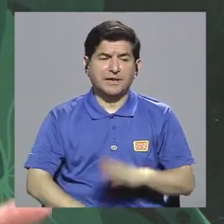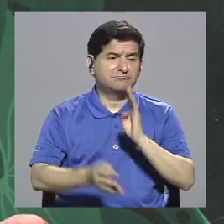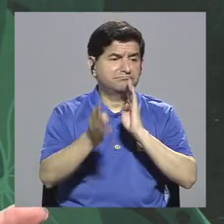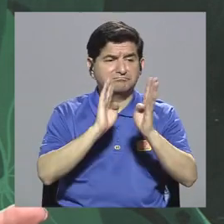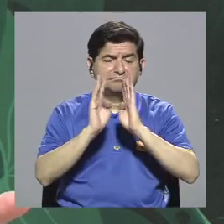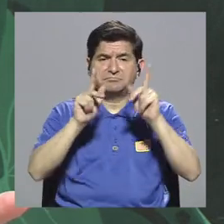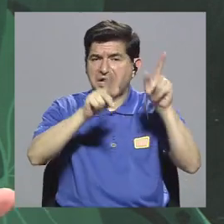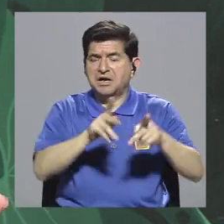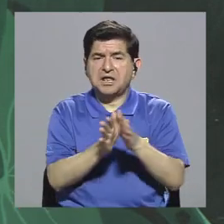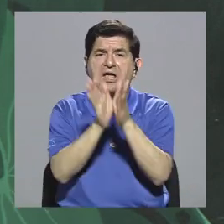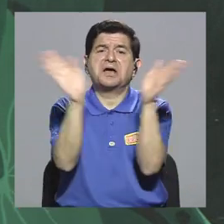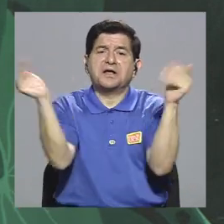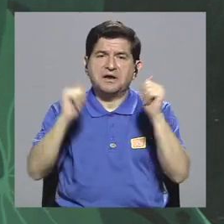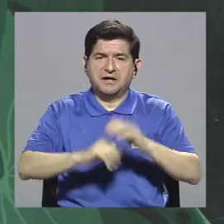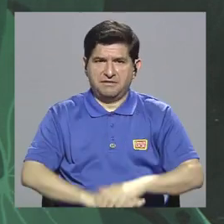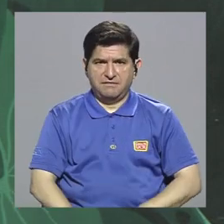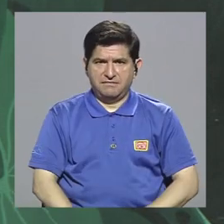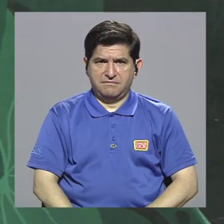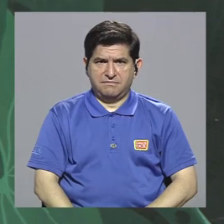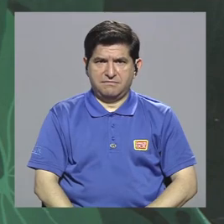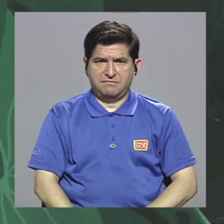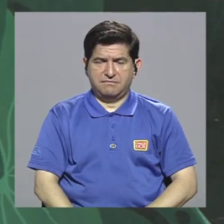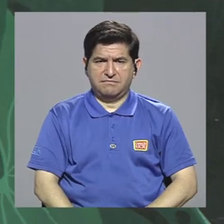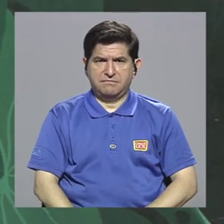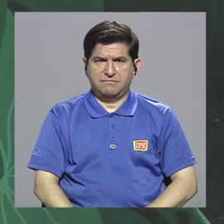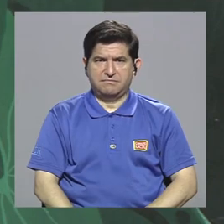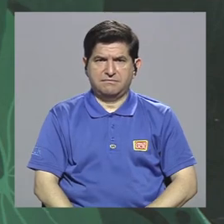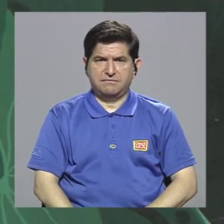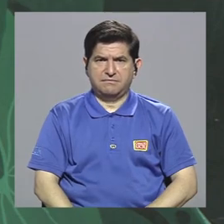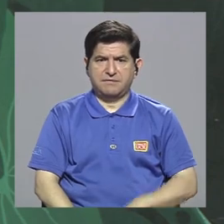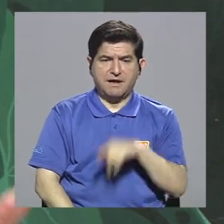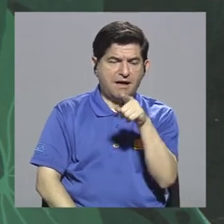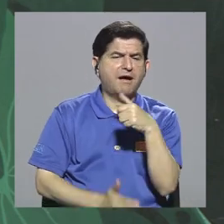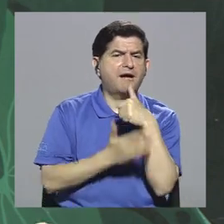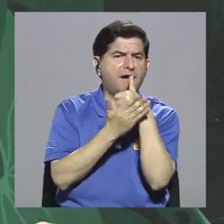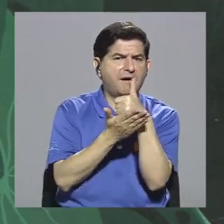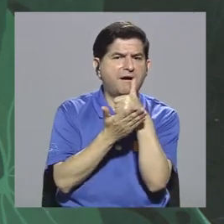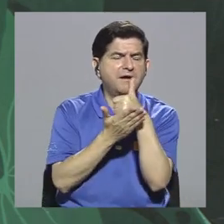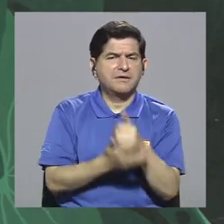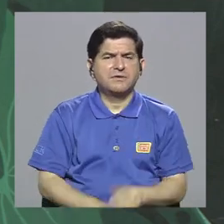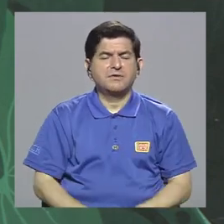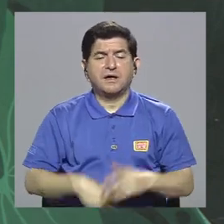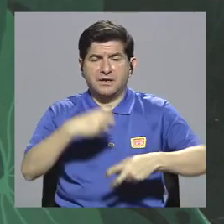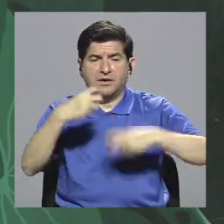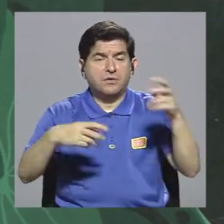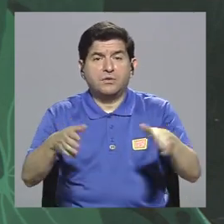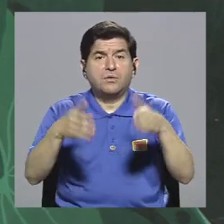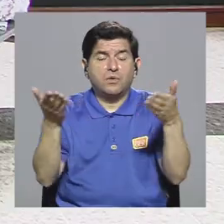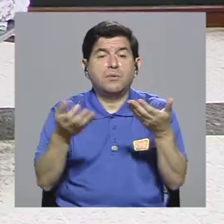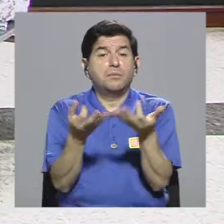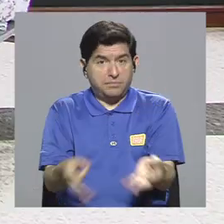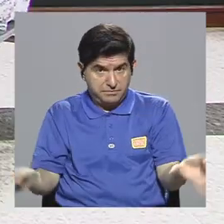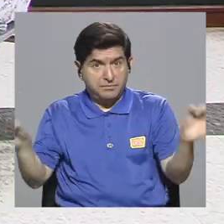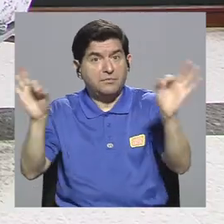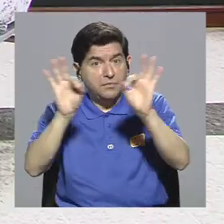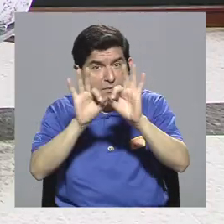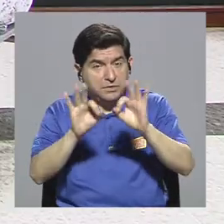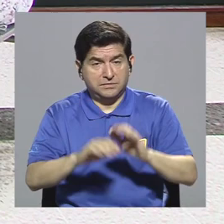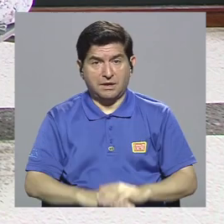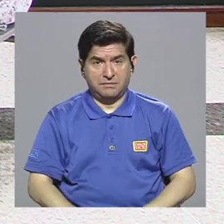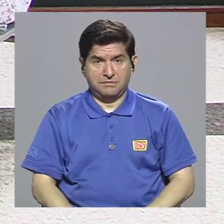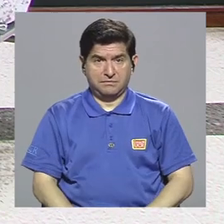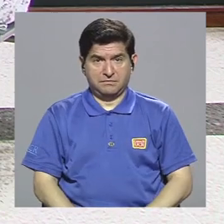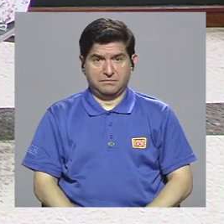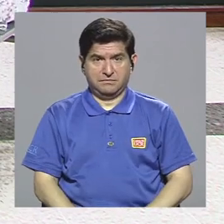hablarle al público en general sobre cómo puede contribuir con esta problemática. Que es muy importante, perdón,